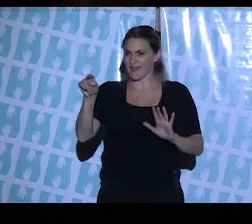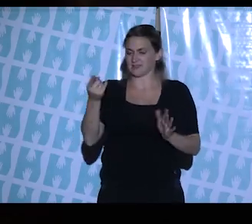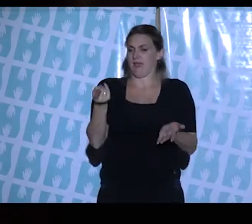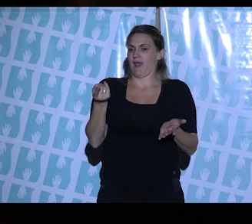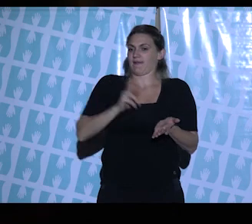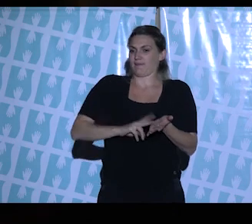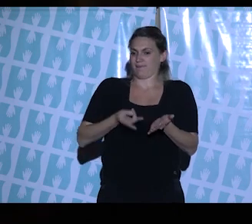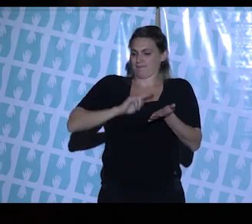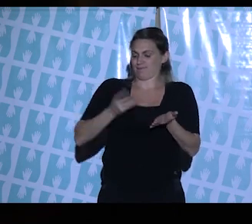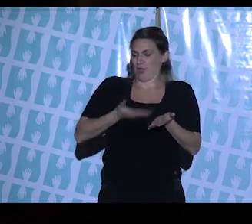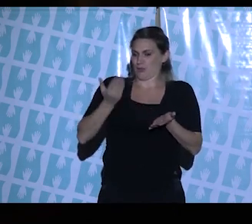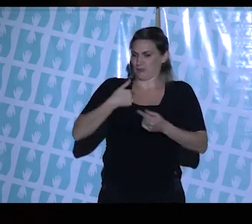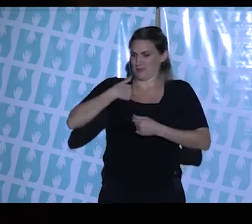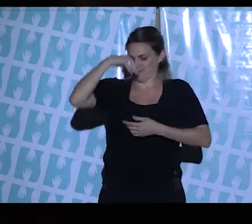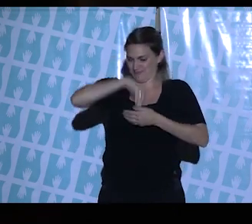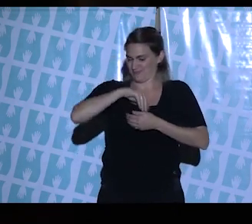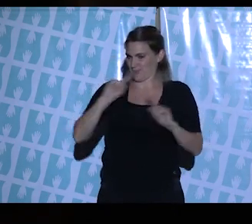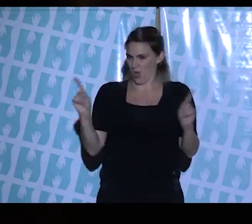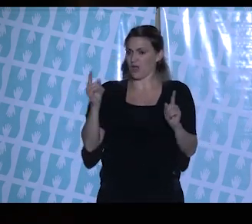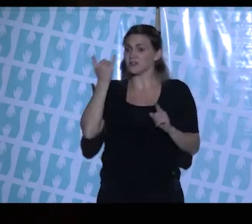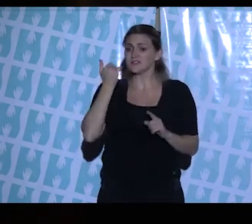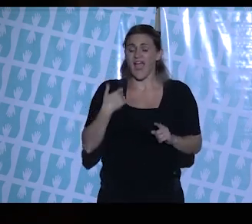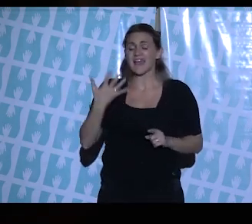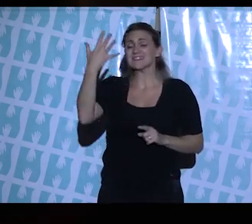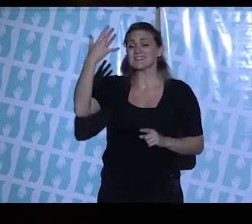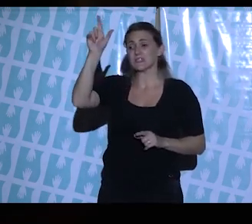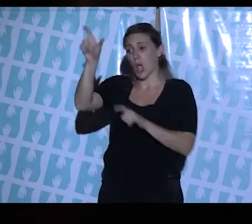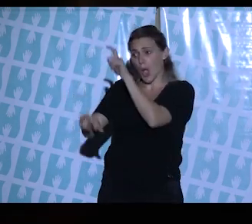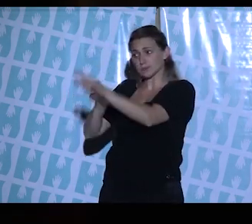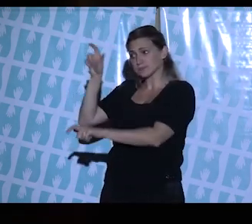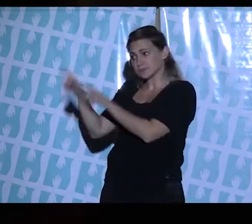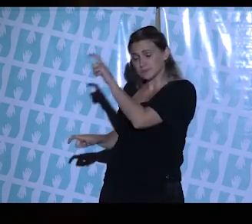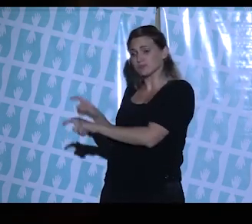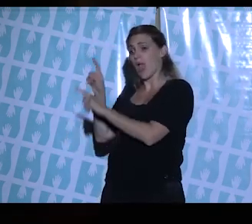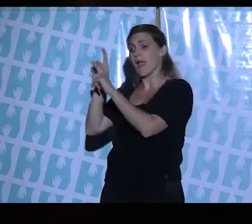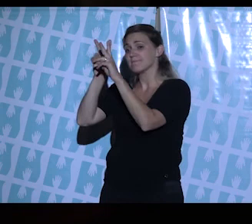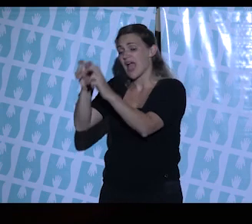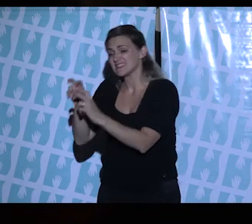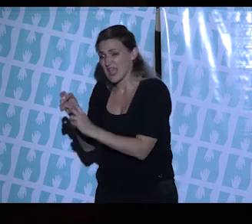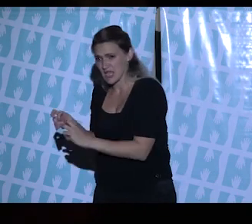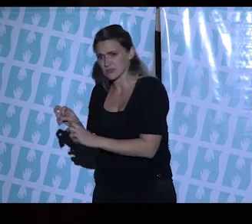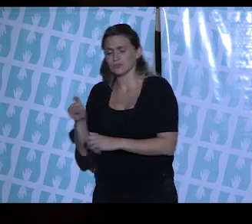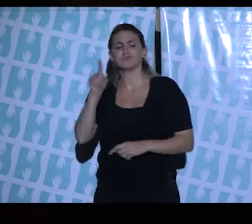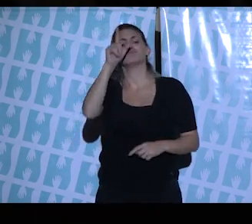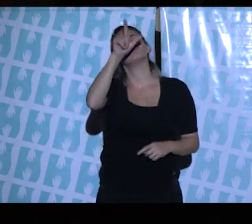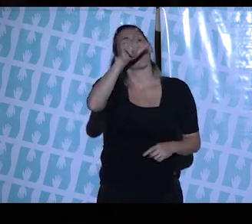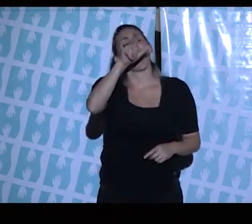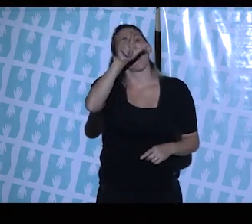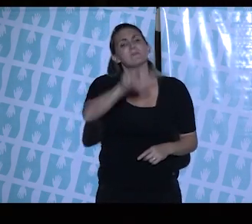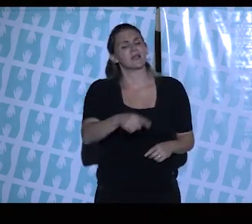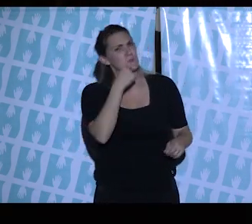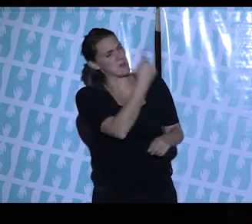que están estudiando vacunas y anticuerpos. ¿Pero hay vacunas, doctor? Sí, por eso se están